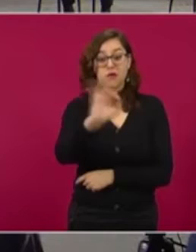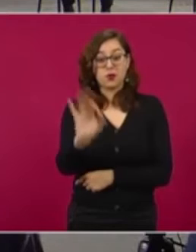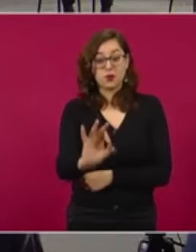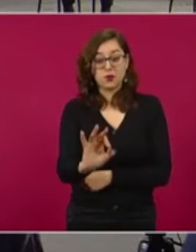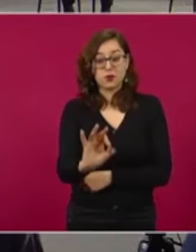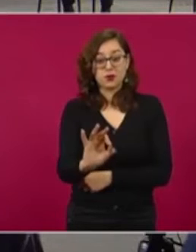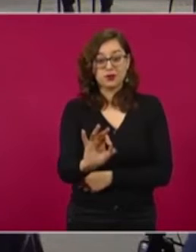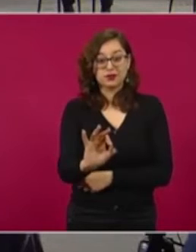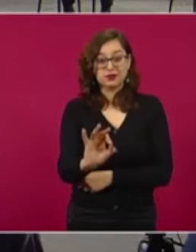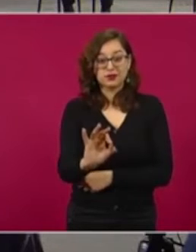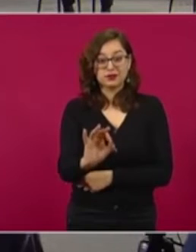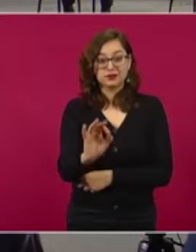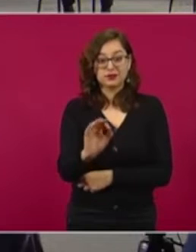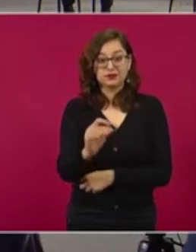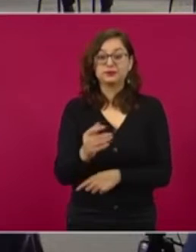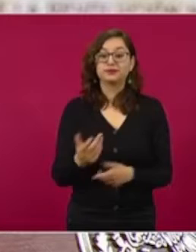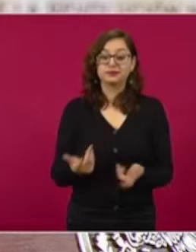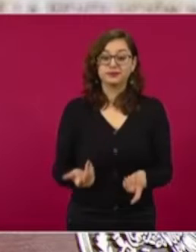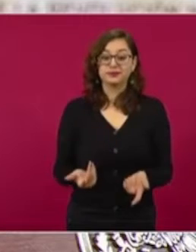Claro,